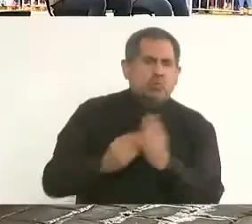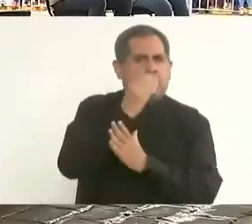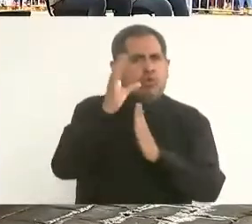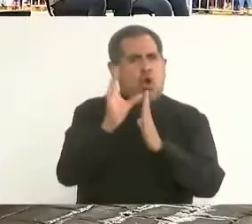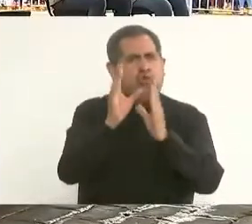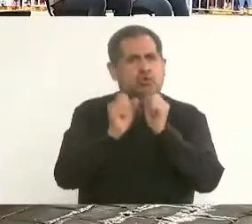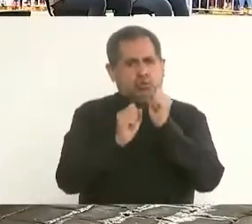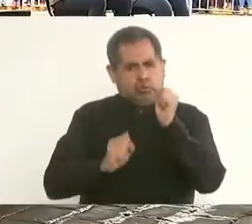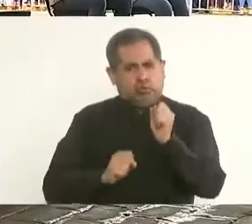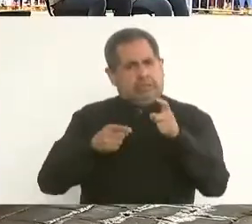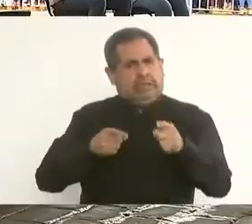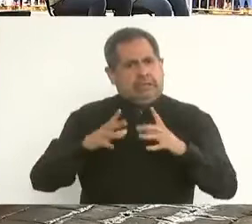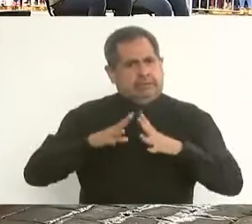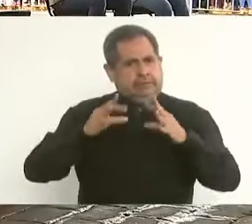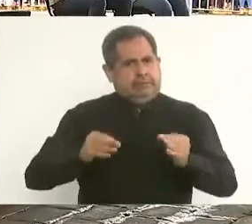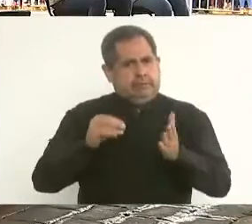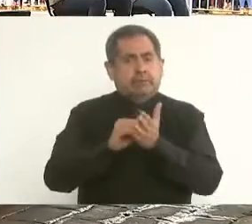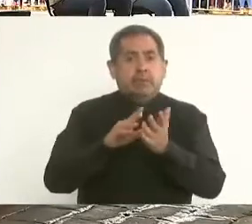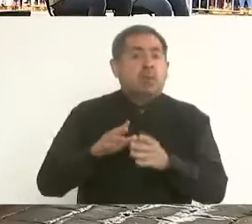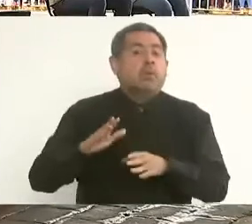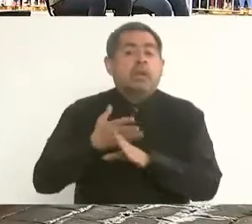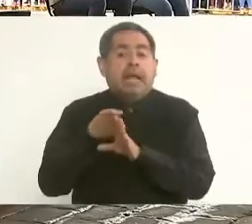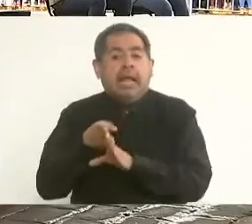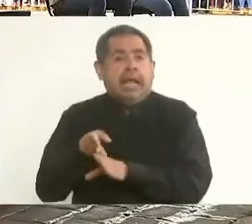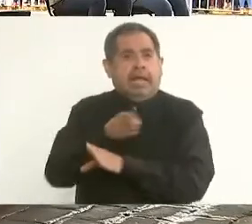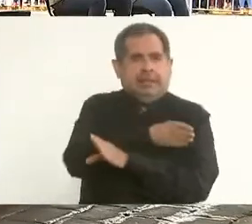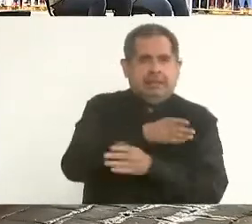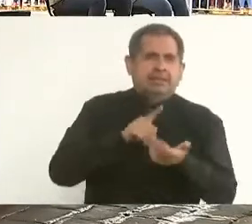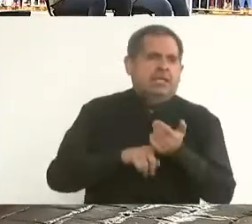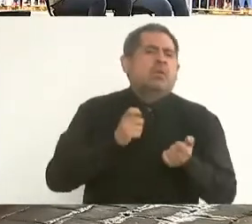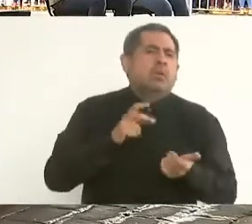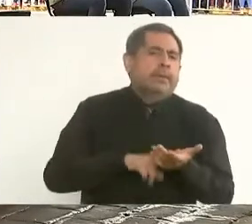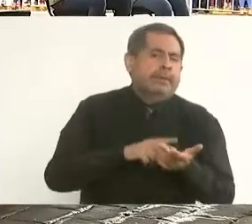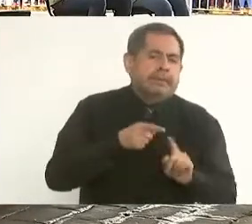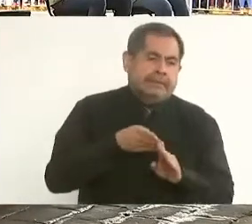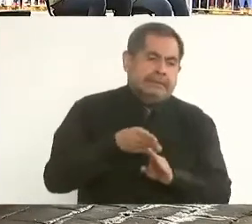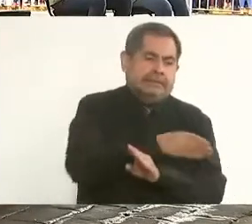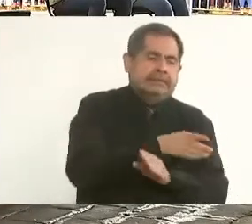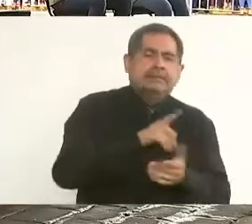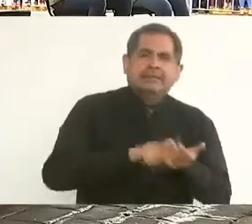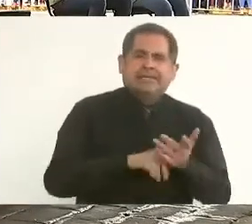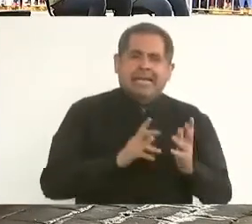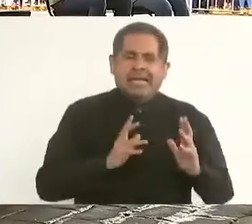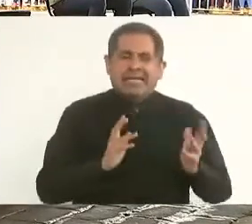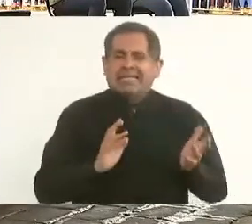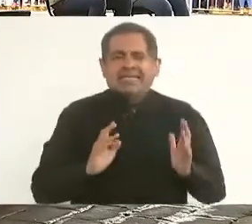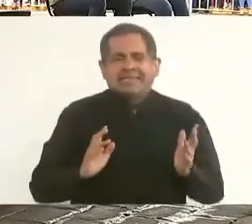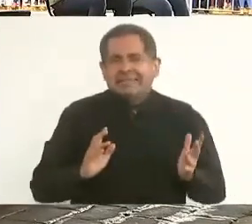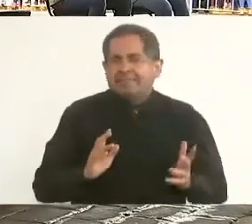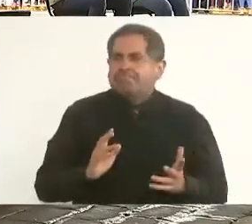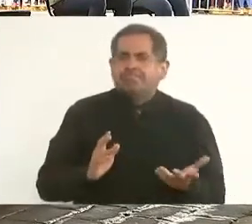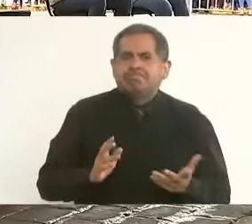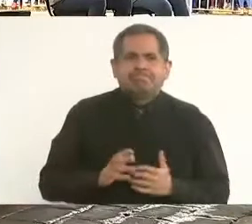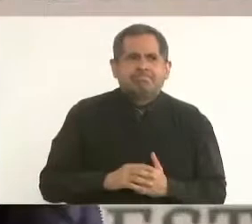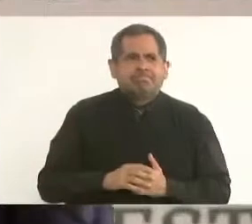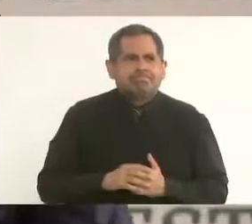Constitución, porque la que estaba vigente se había